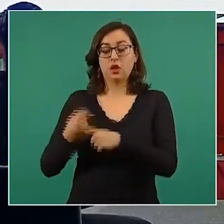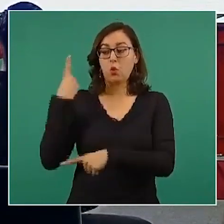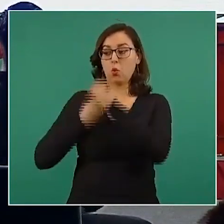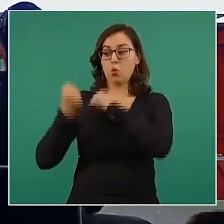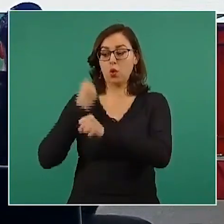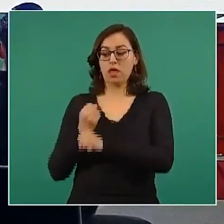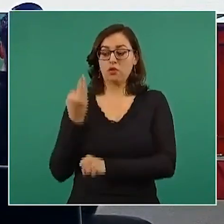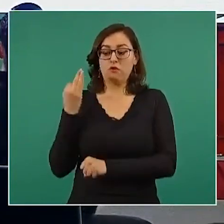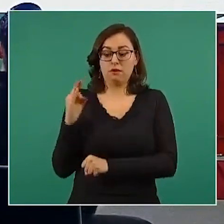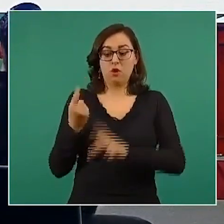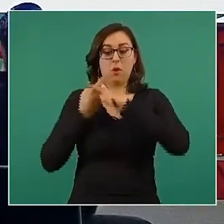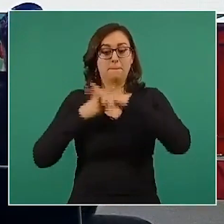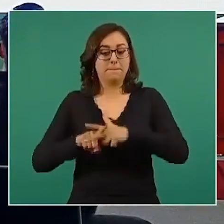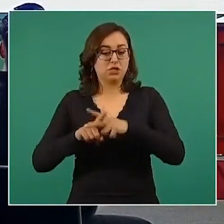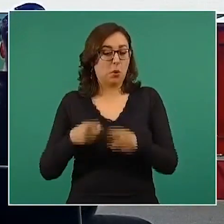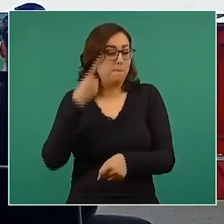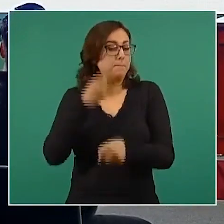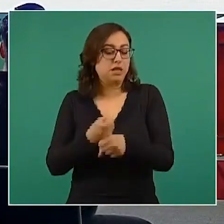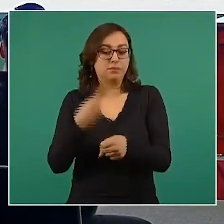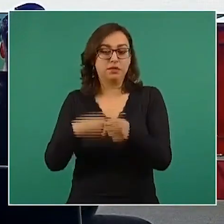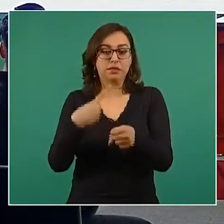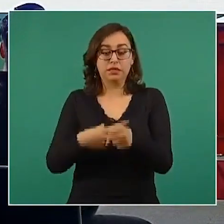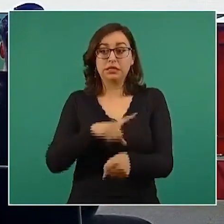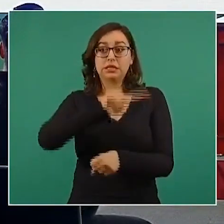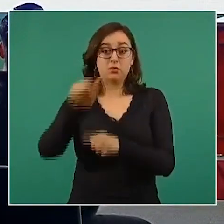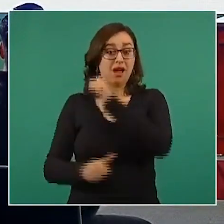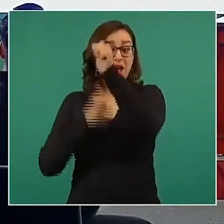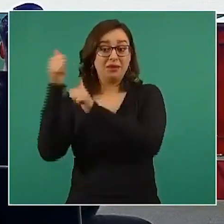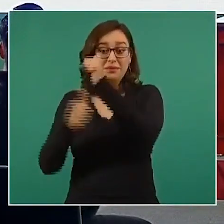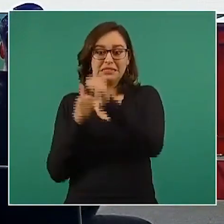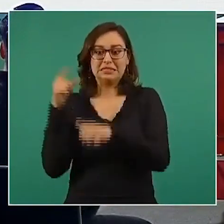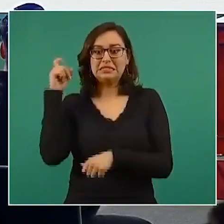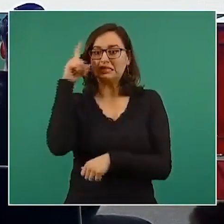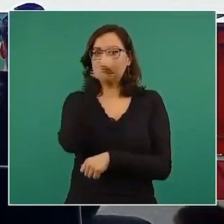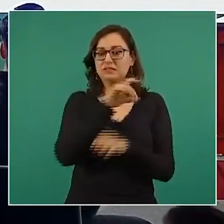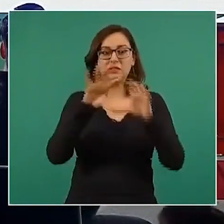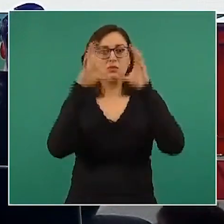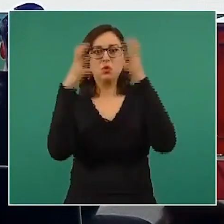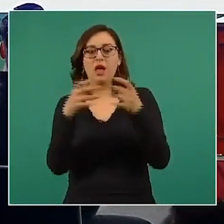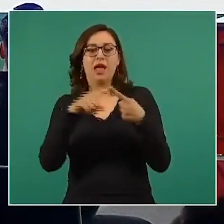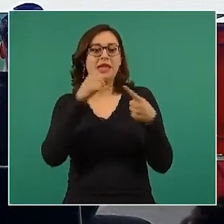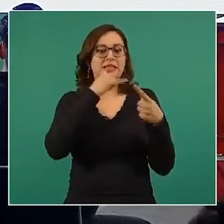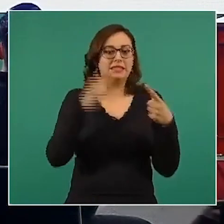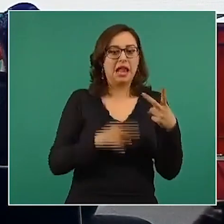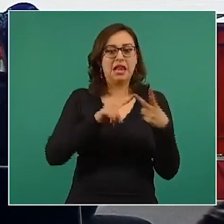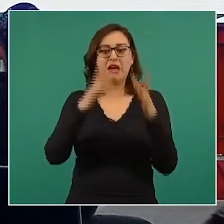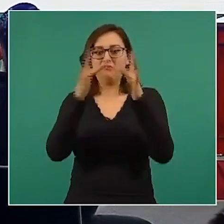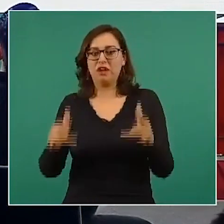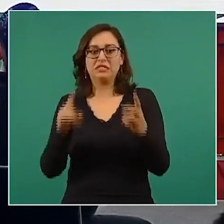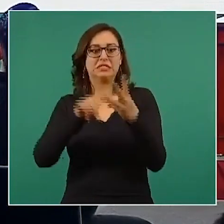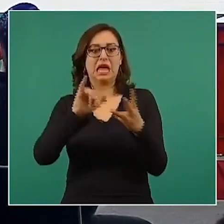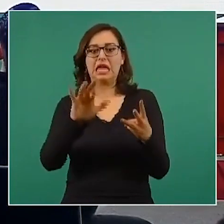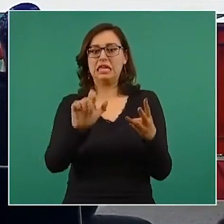COVID en nuestro país. Para el mes de abril había una gran preocupación en el mundo, en países como Italia, como Francia, como Irlanda, por la